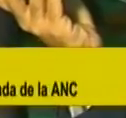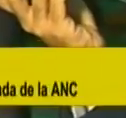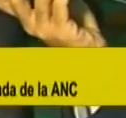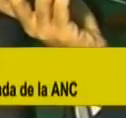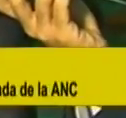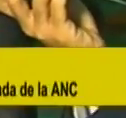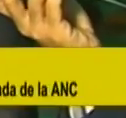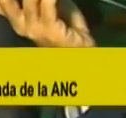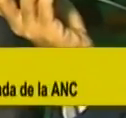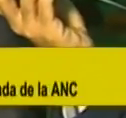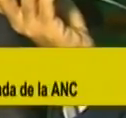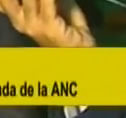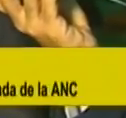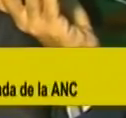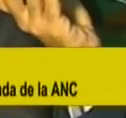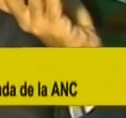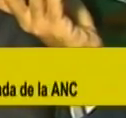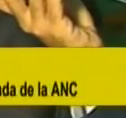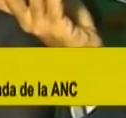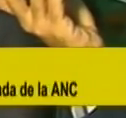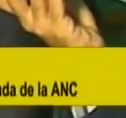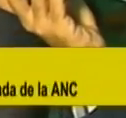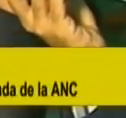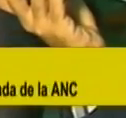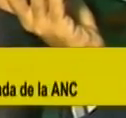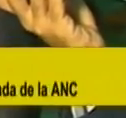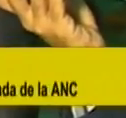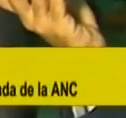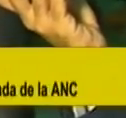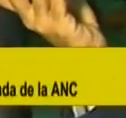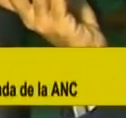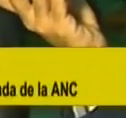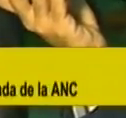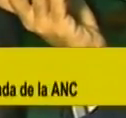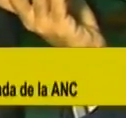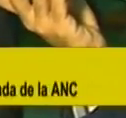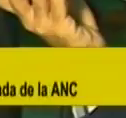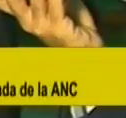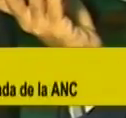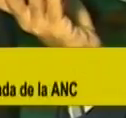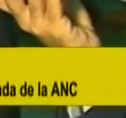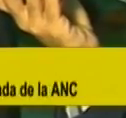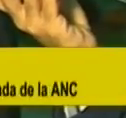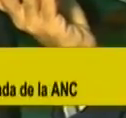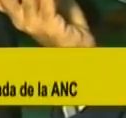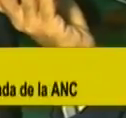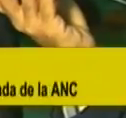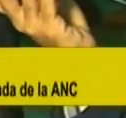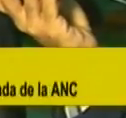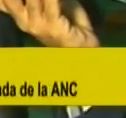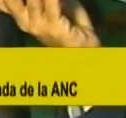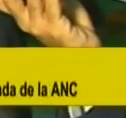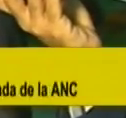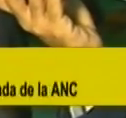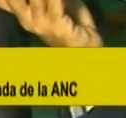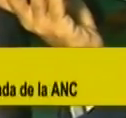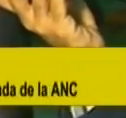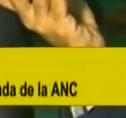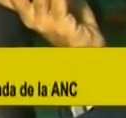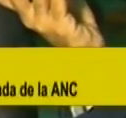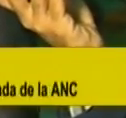discutir en plenaria la ley constitucional de los precios acordados. Es una ley muy importante que va a tener un